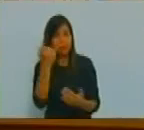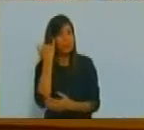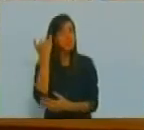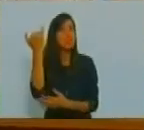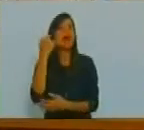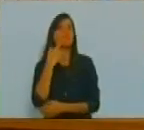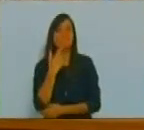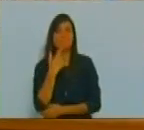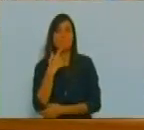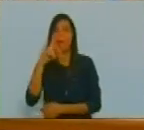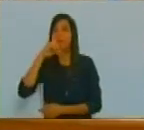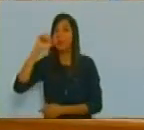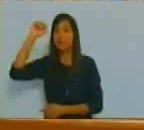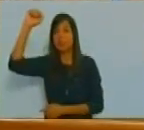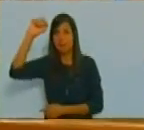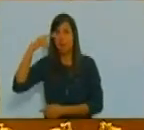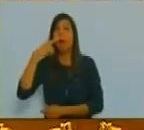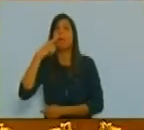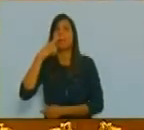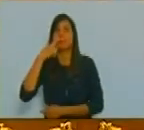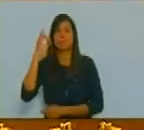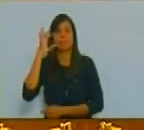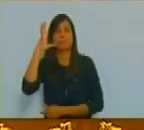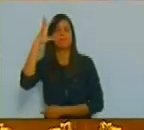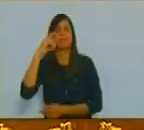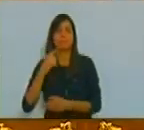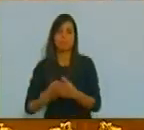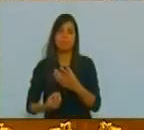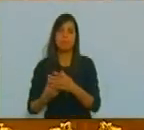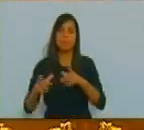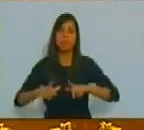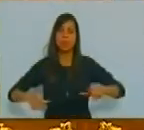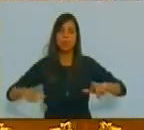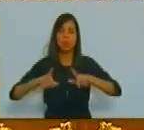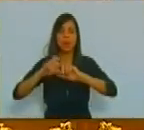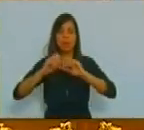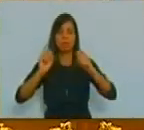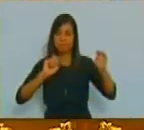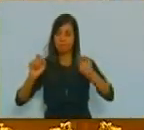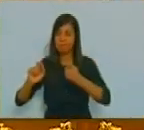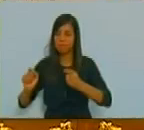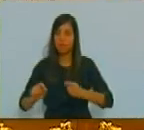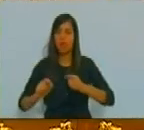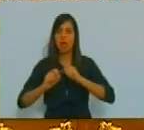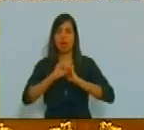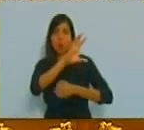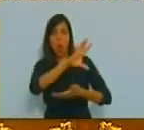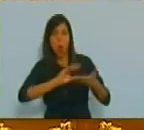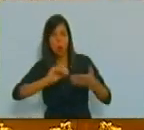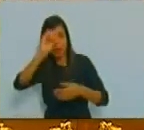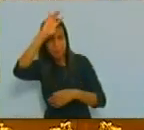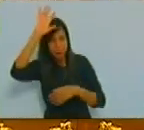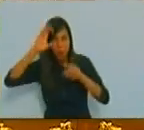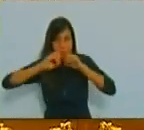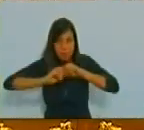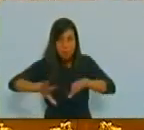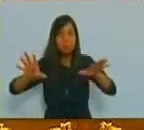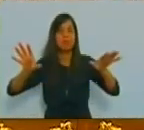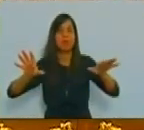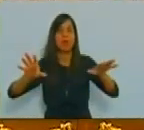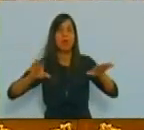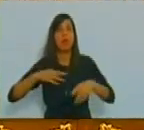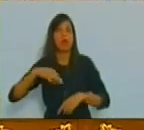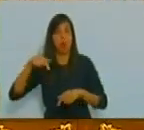lo que hizo fue crear un espacio para la multiplicación de robert es por eso que el día de hoy nosotros